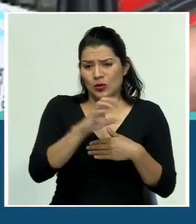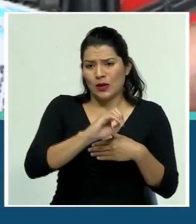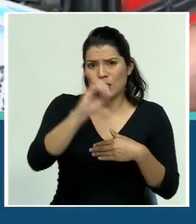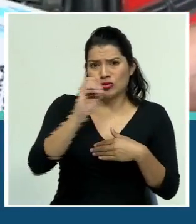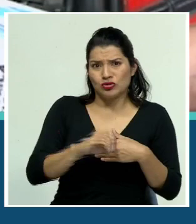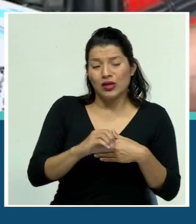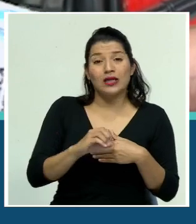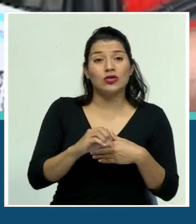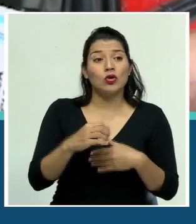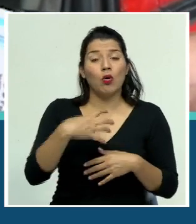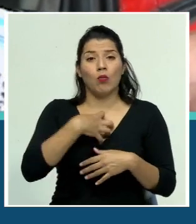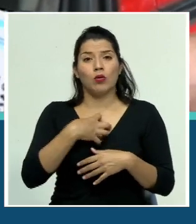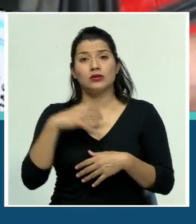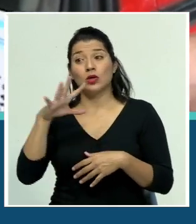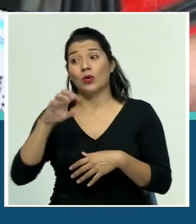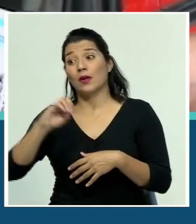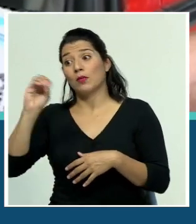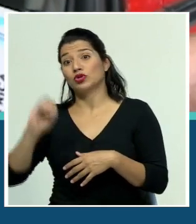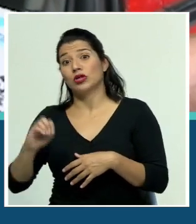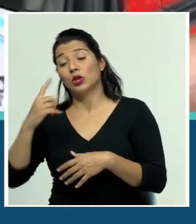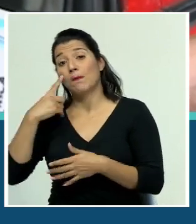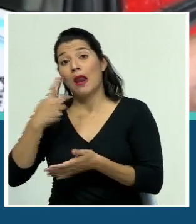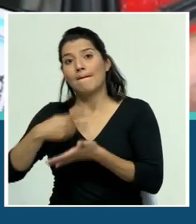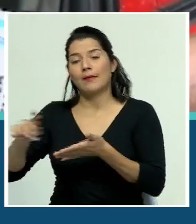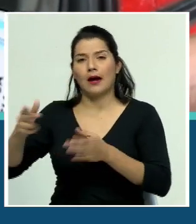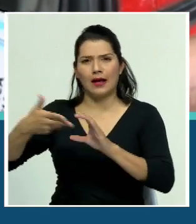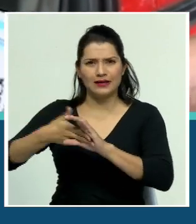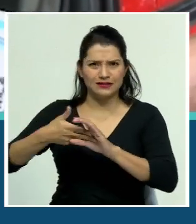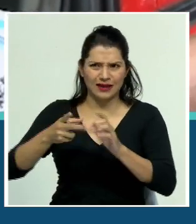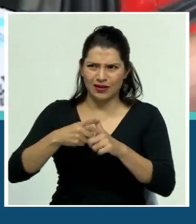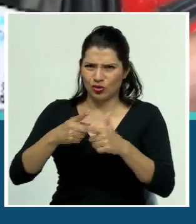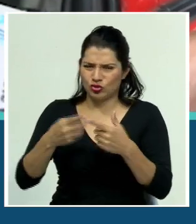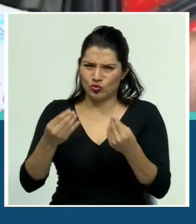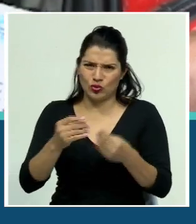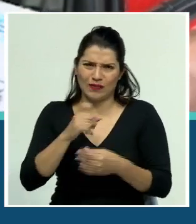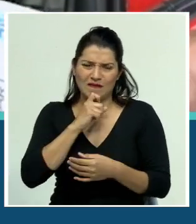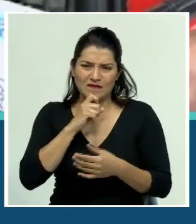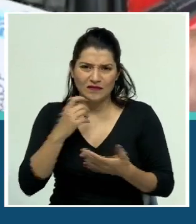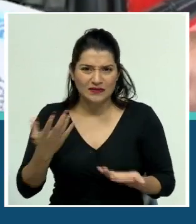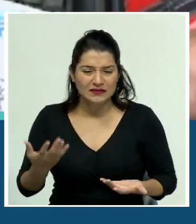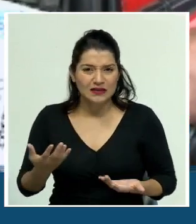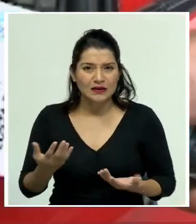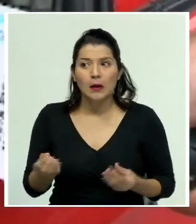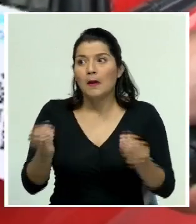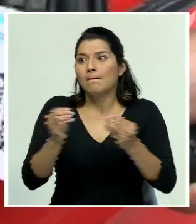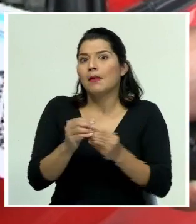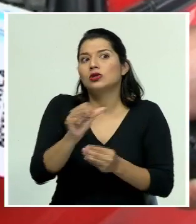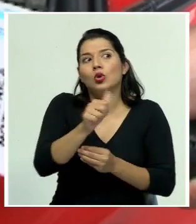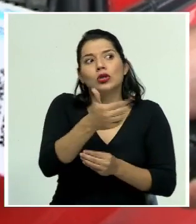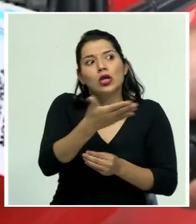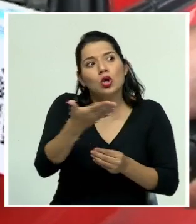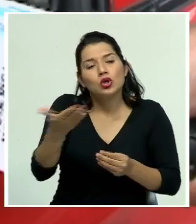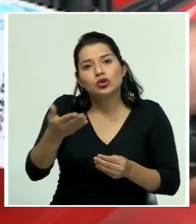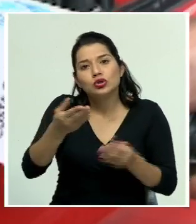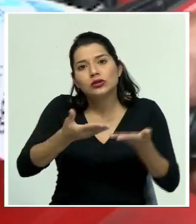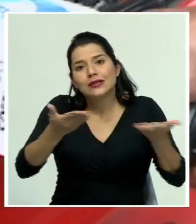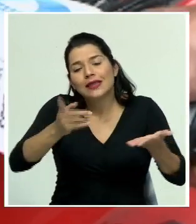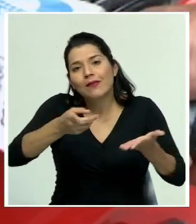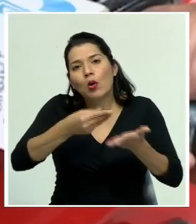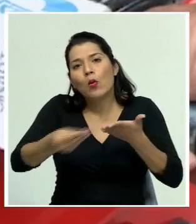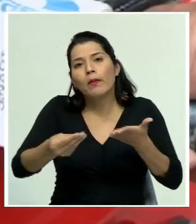50% le queda a uno y 50% se va en gasolina. Entonces es muy duro más el resto de las cosas que hay que comprar, llantas,